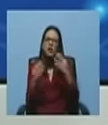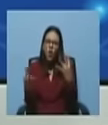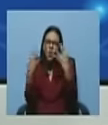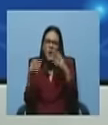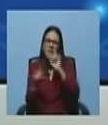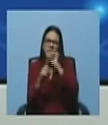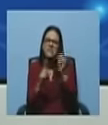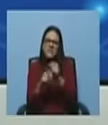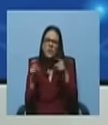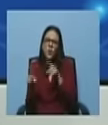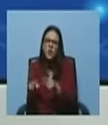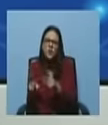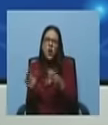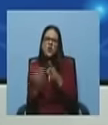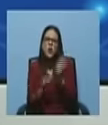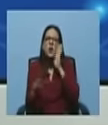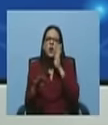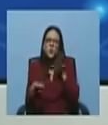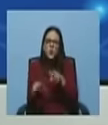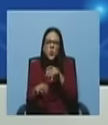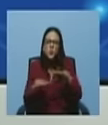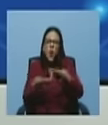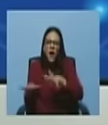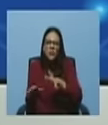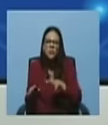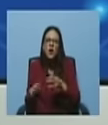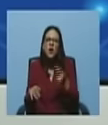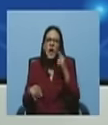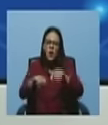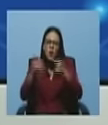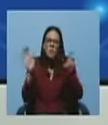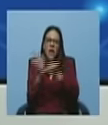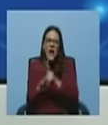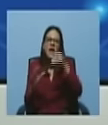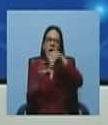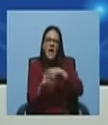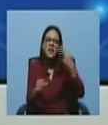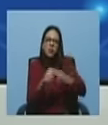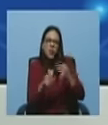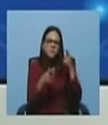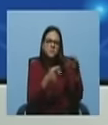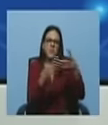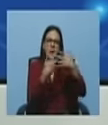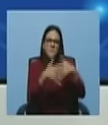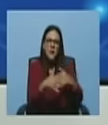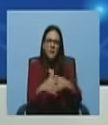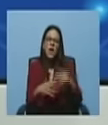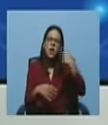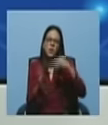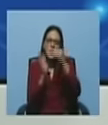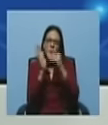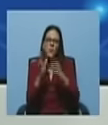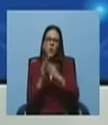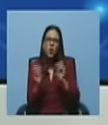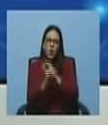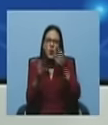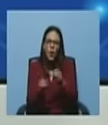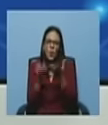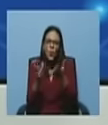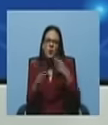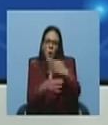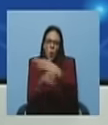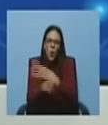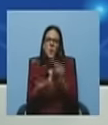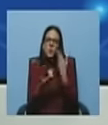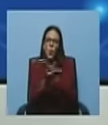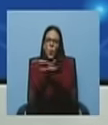trama de corrupción y delitos dentro de la industria de hidrocarburos. Con estos datos y con estas imágenes que compartimos